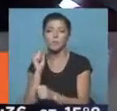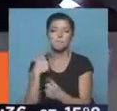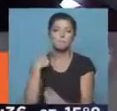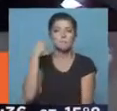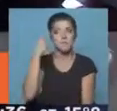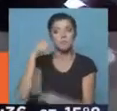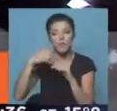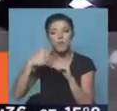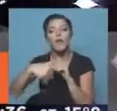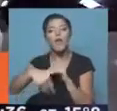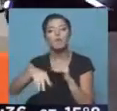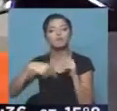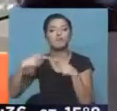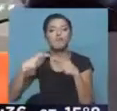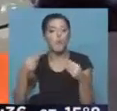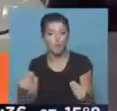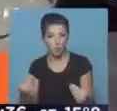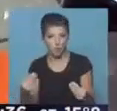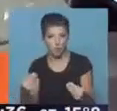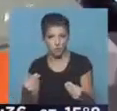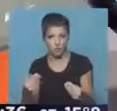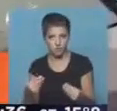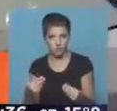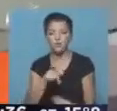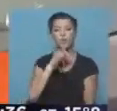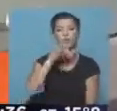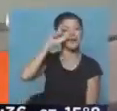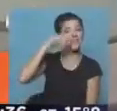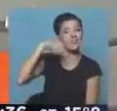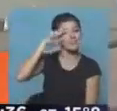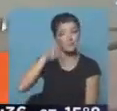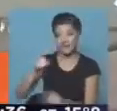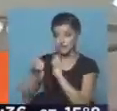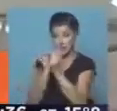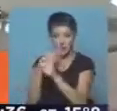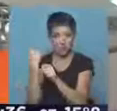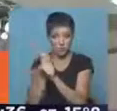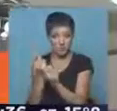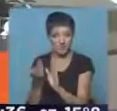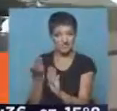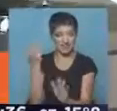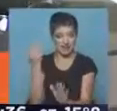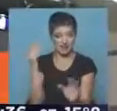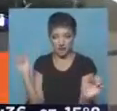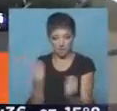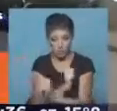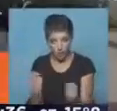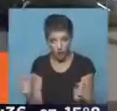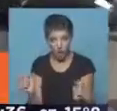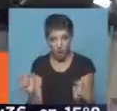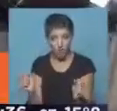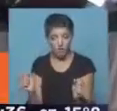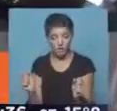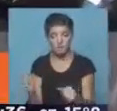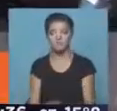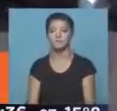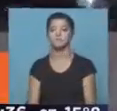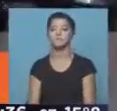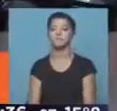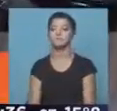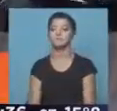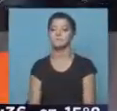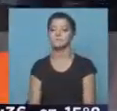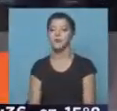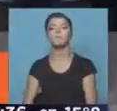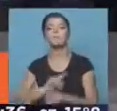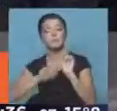de aquí qué sigue, porque Temer evidentemente no va a poder sacar estas reformas. Y con total pragmatismo lo que están viendo es que